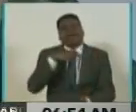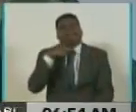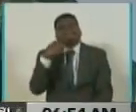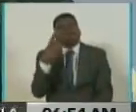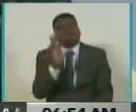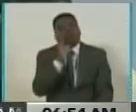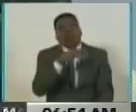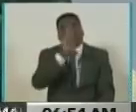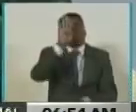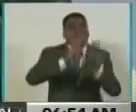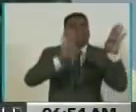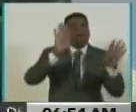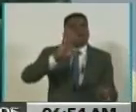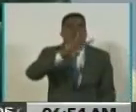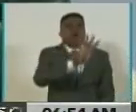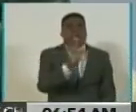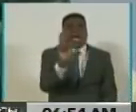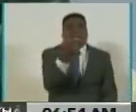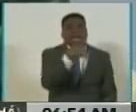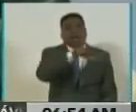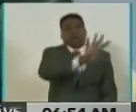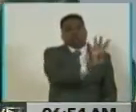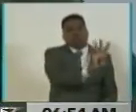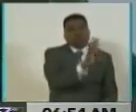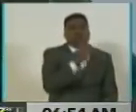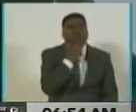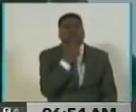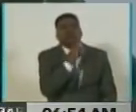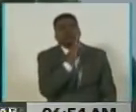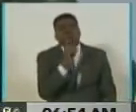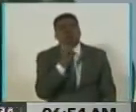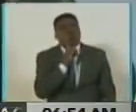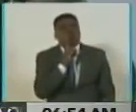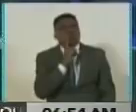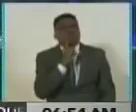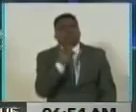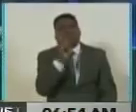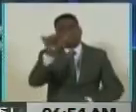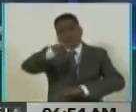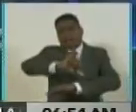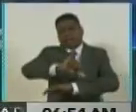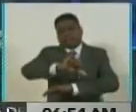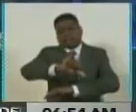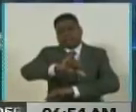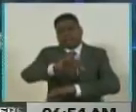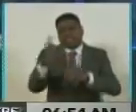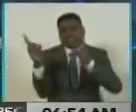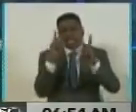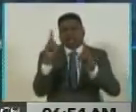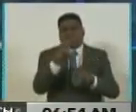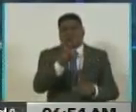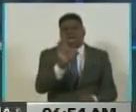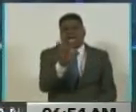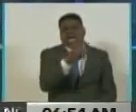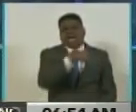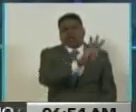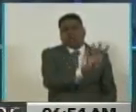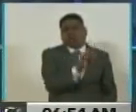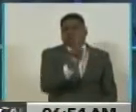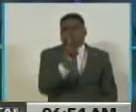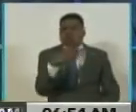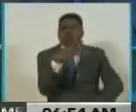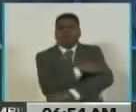que ellos llaman el G4. Y por supuesto, el fracaso, si hay un fracaso en el diálogo, el fracaso es del G4, no es de la oposición.